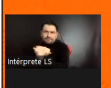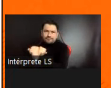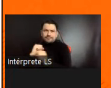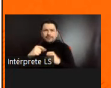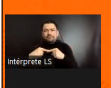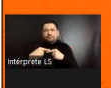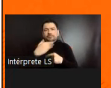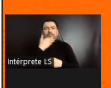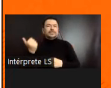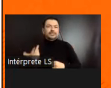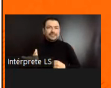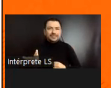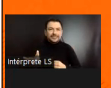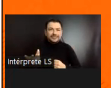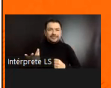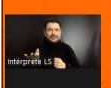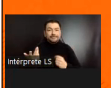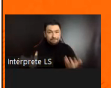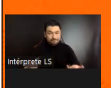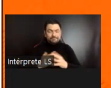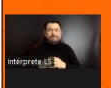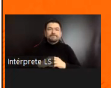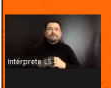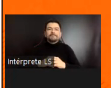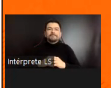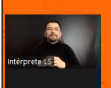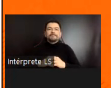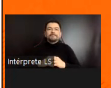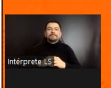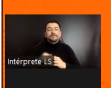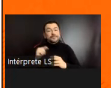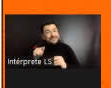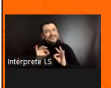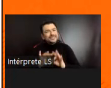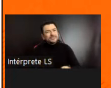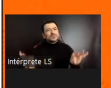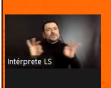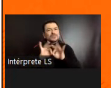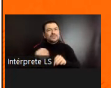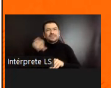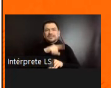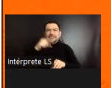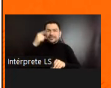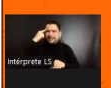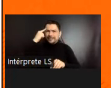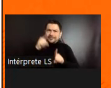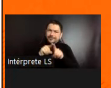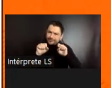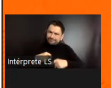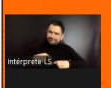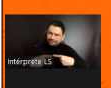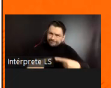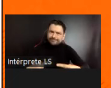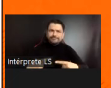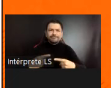es la construcción de capacidades y reducir los riesgos a los que este lugar esté expuesto. Lo más